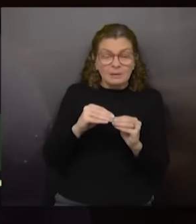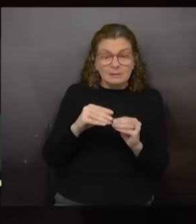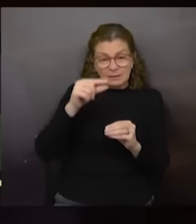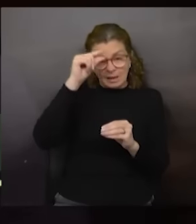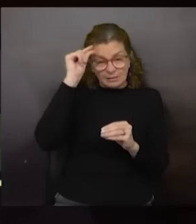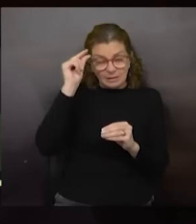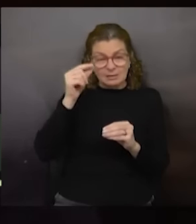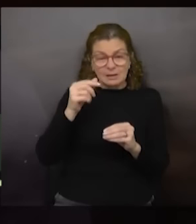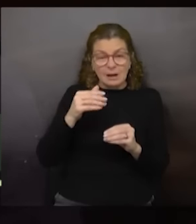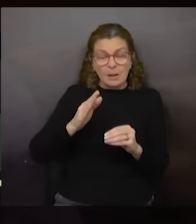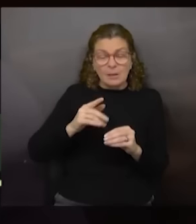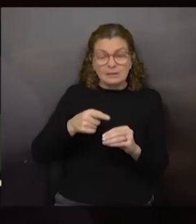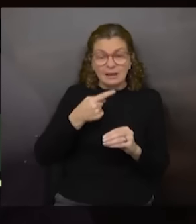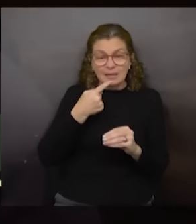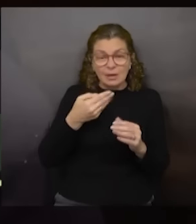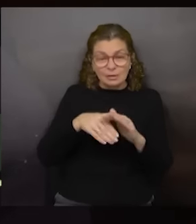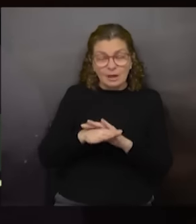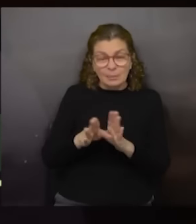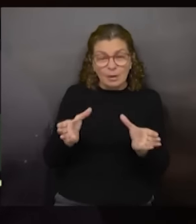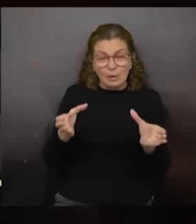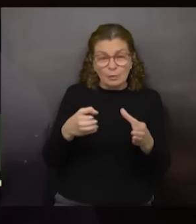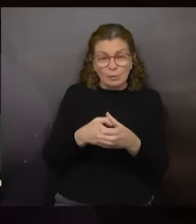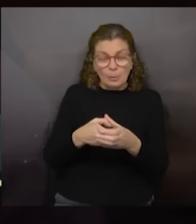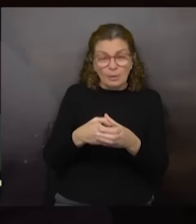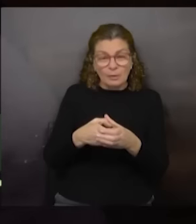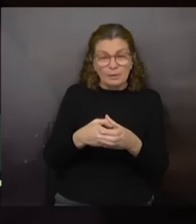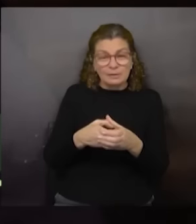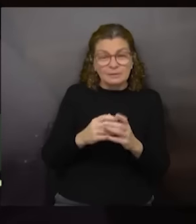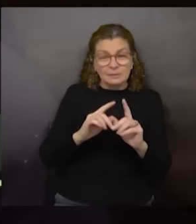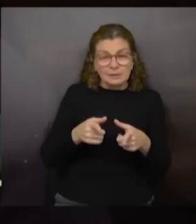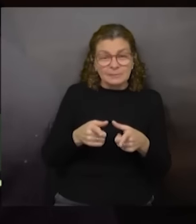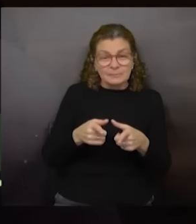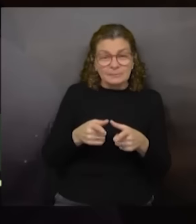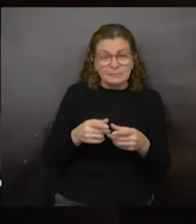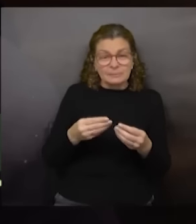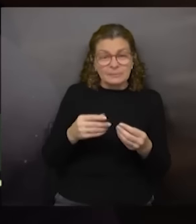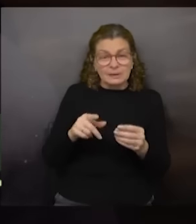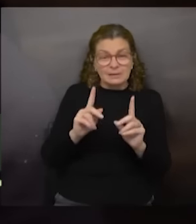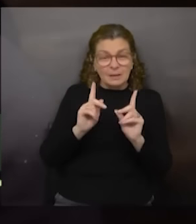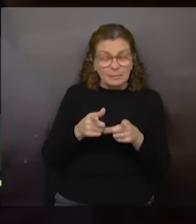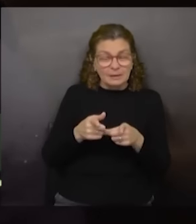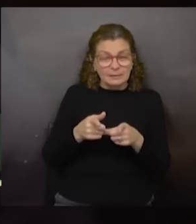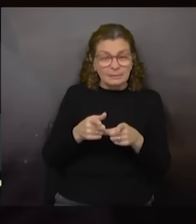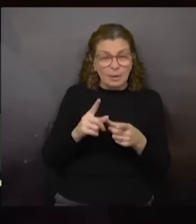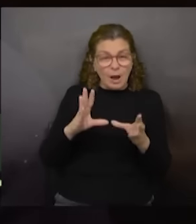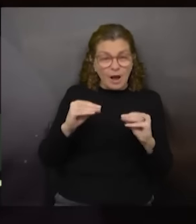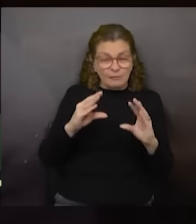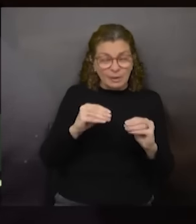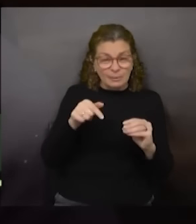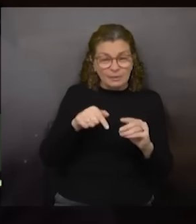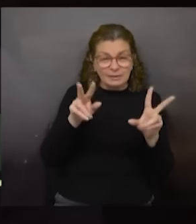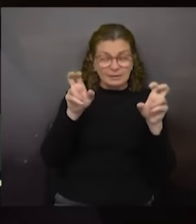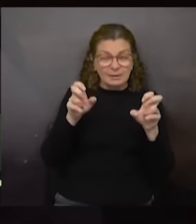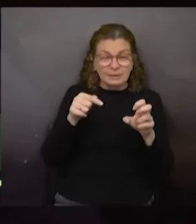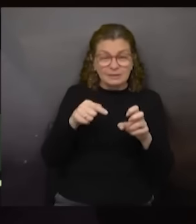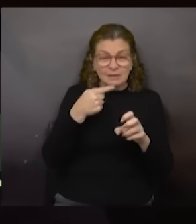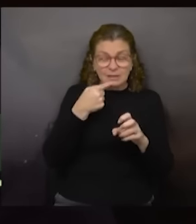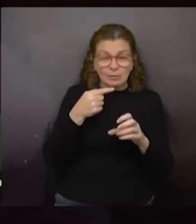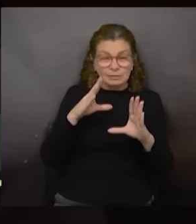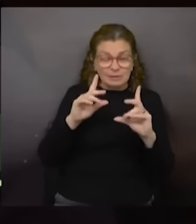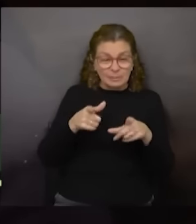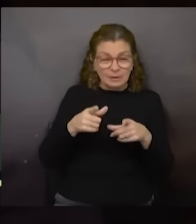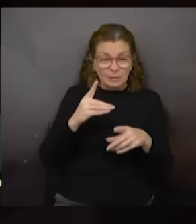sanguinetti en su momento cuando ella integraba nuestra bancada cuando ella inba nuestro sector habíamos este tenido un diálogo acerca del tema ella tenido un diálogo